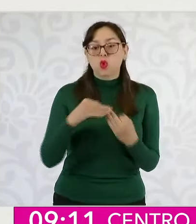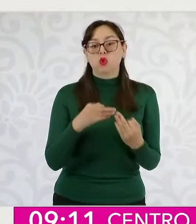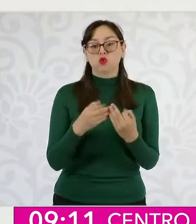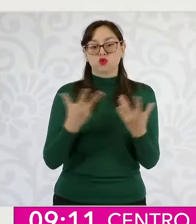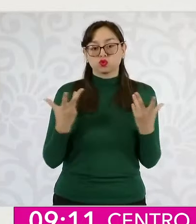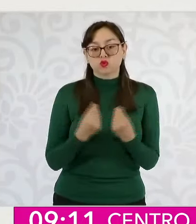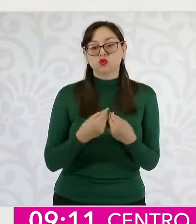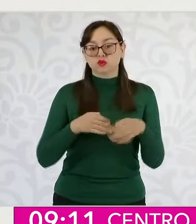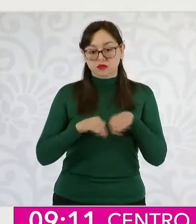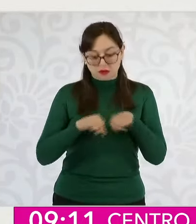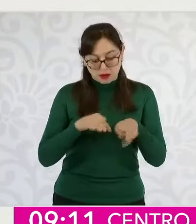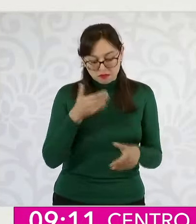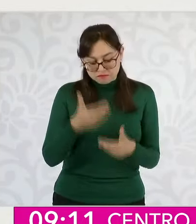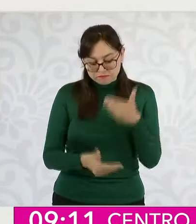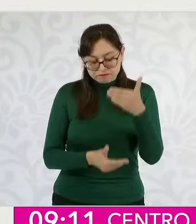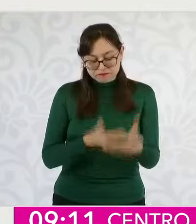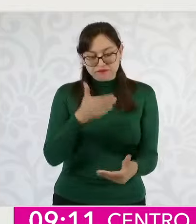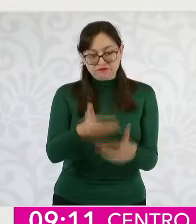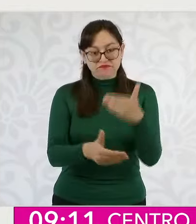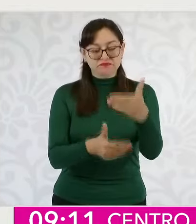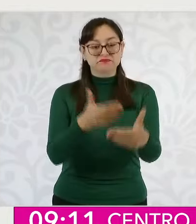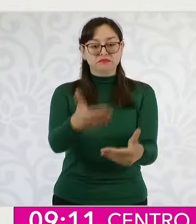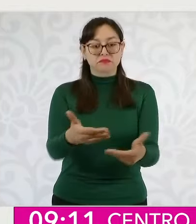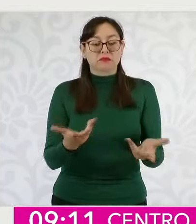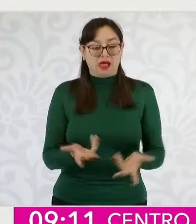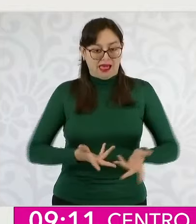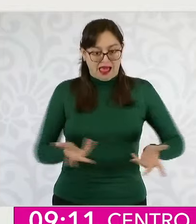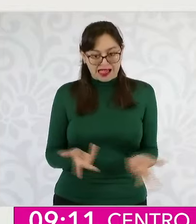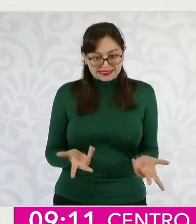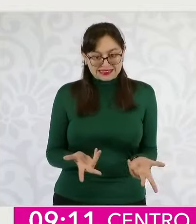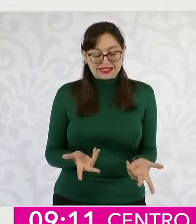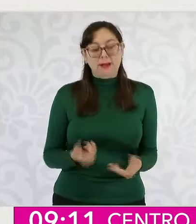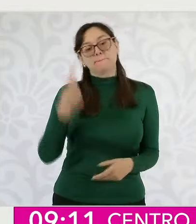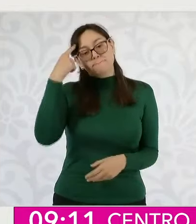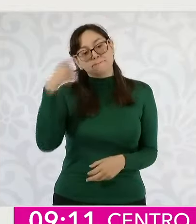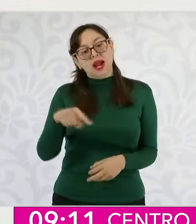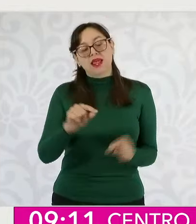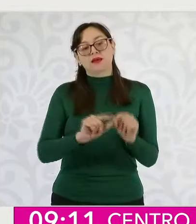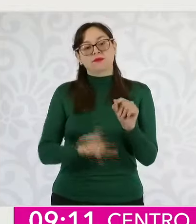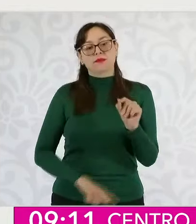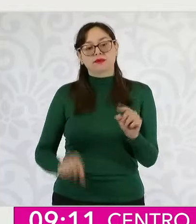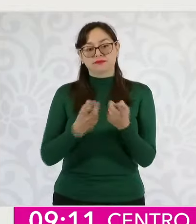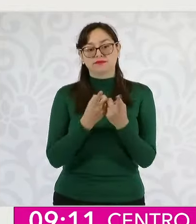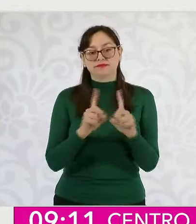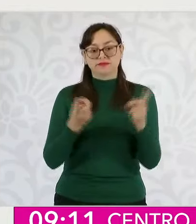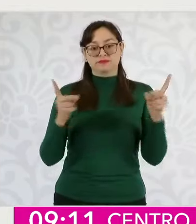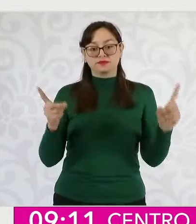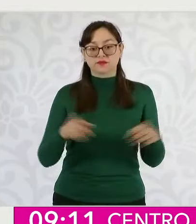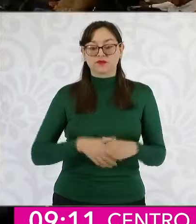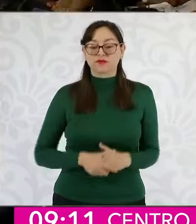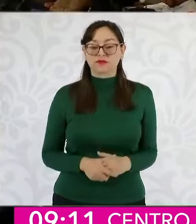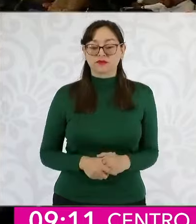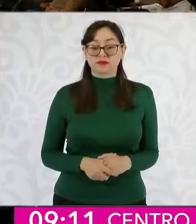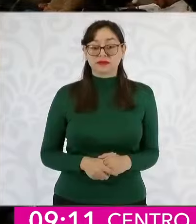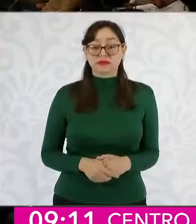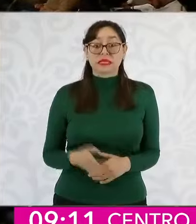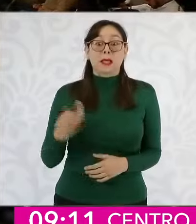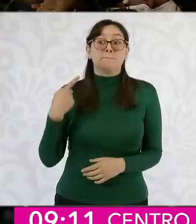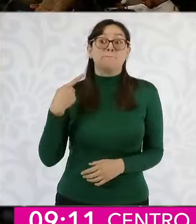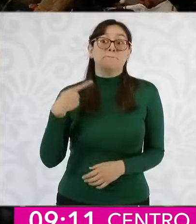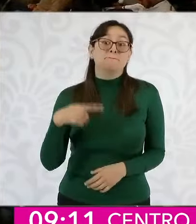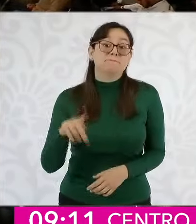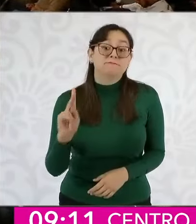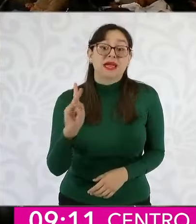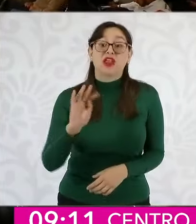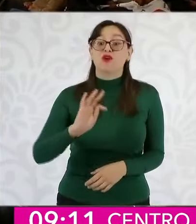coincidimos. Entonces, ¿proactivo para qué? Pues para que haya desarrollo en el país. Y si se llega a ver,